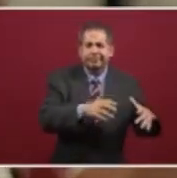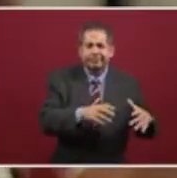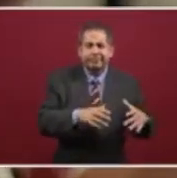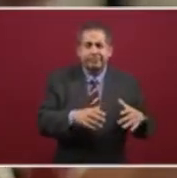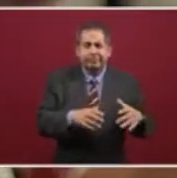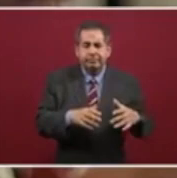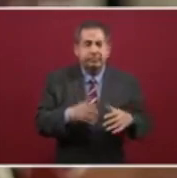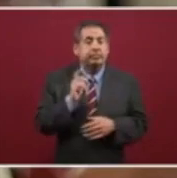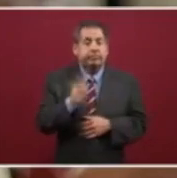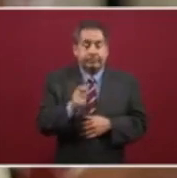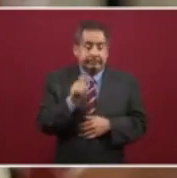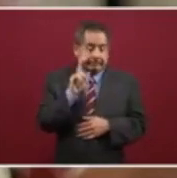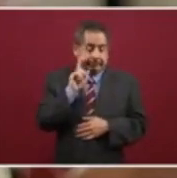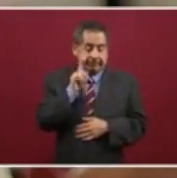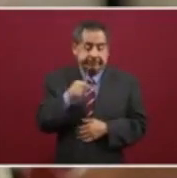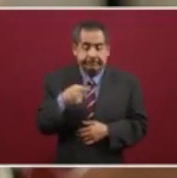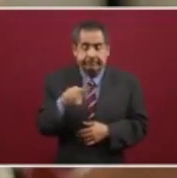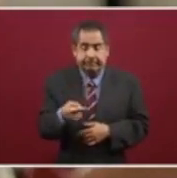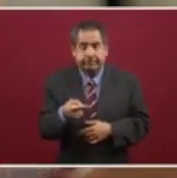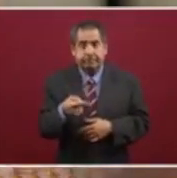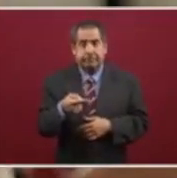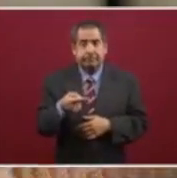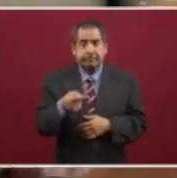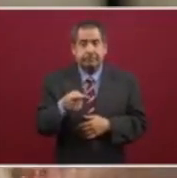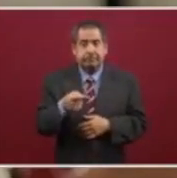antesala del evento